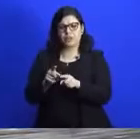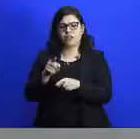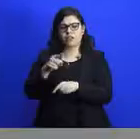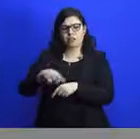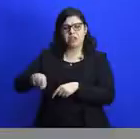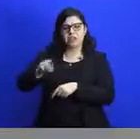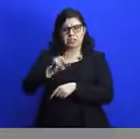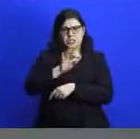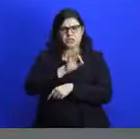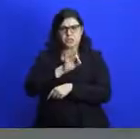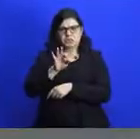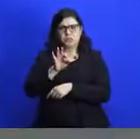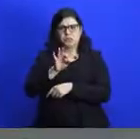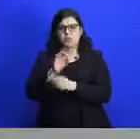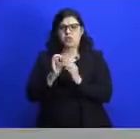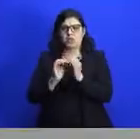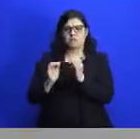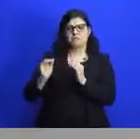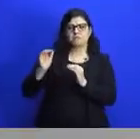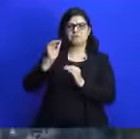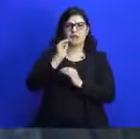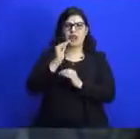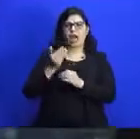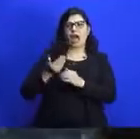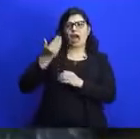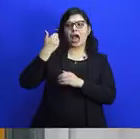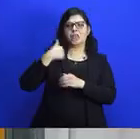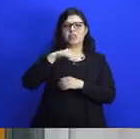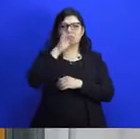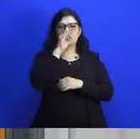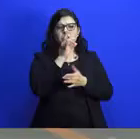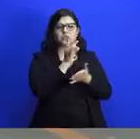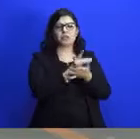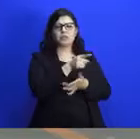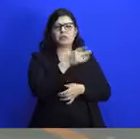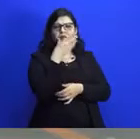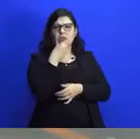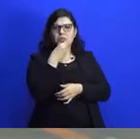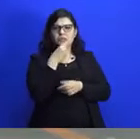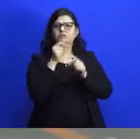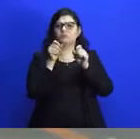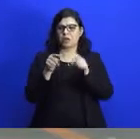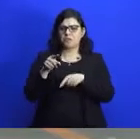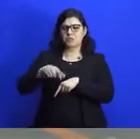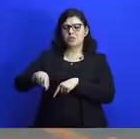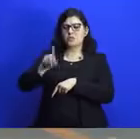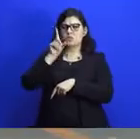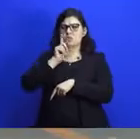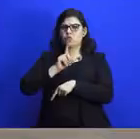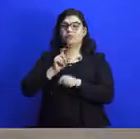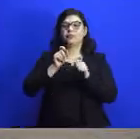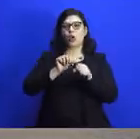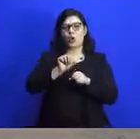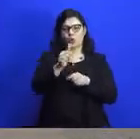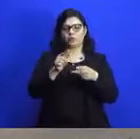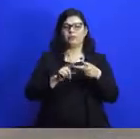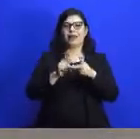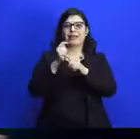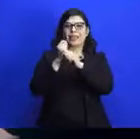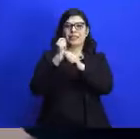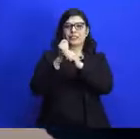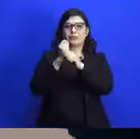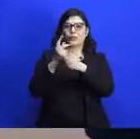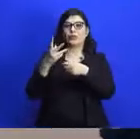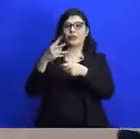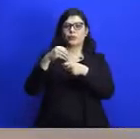de desarrollarse en posiciones que erróneamente se creían masculinas. Otro ejemplo es nuestro transporte inclusivo. Este